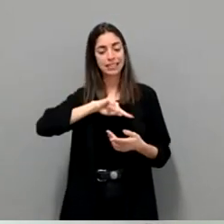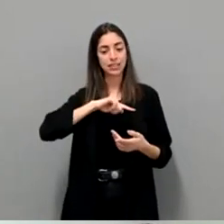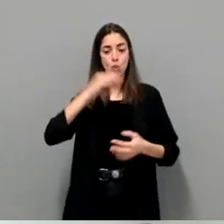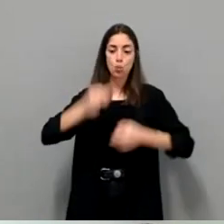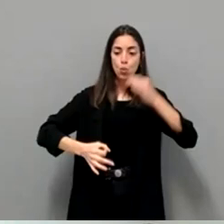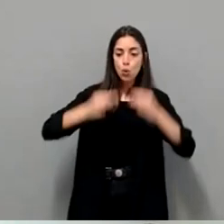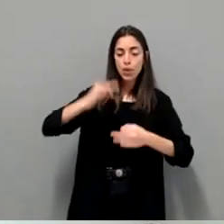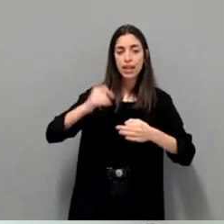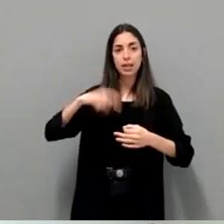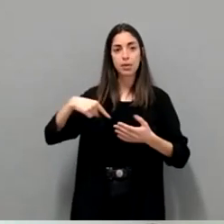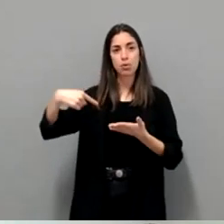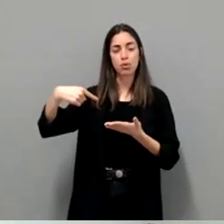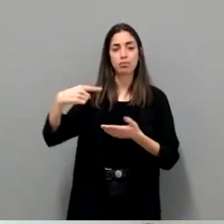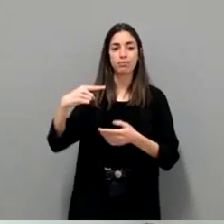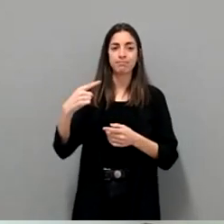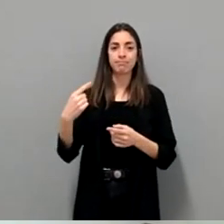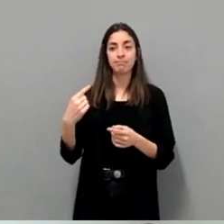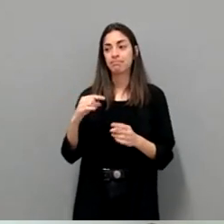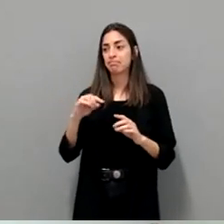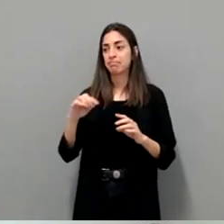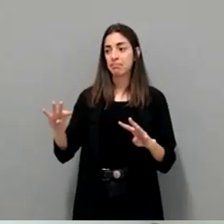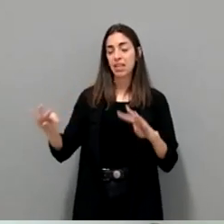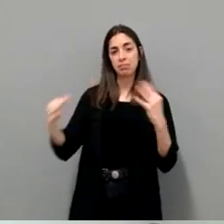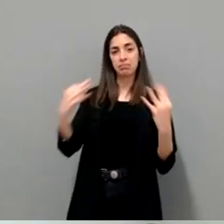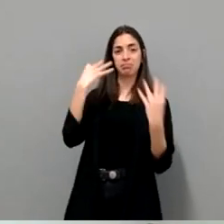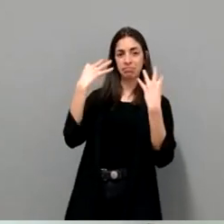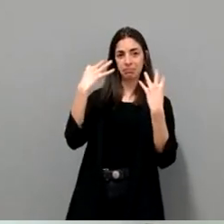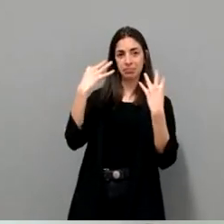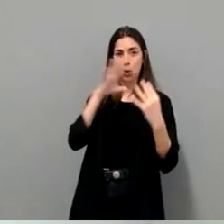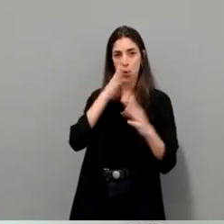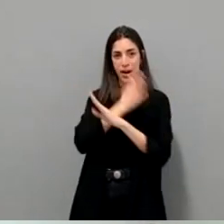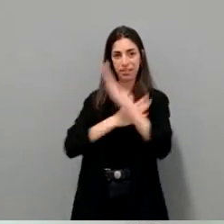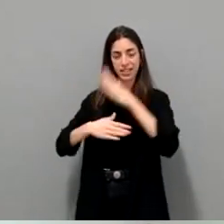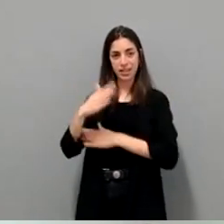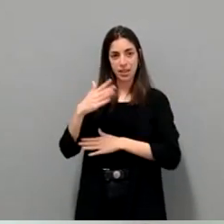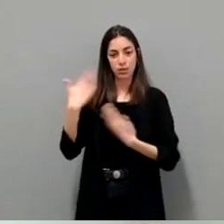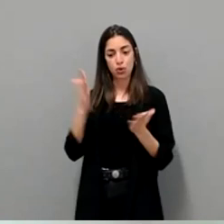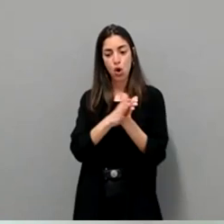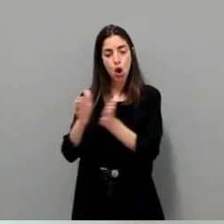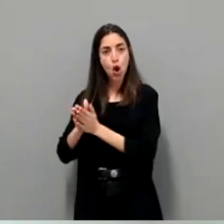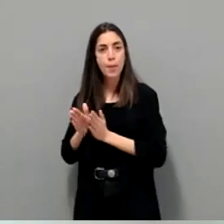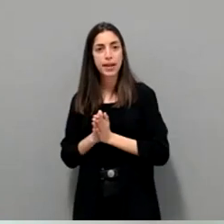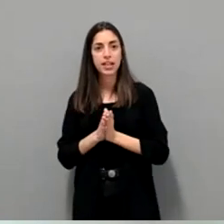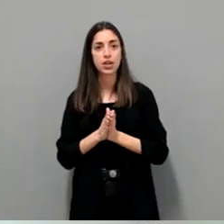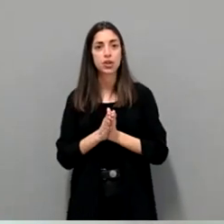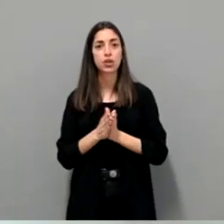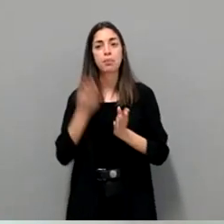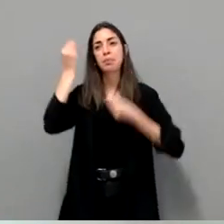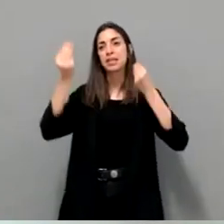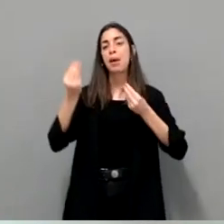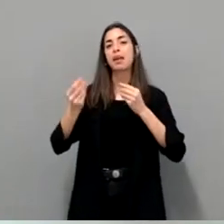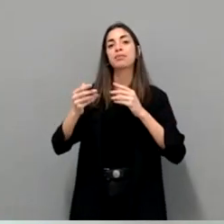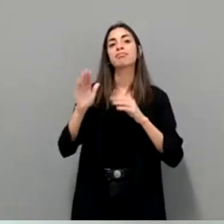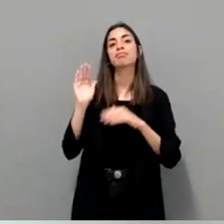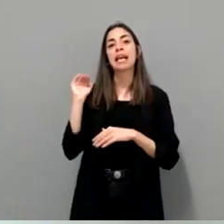señalada por mi discapacidad, porque los compañeros pensaban que la excursión no se llevaría a cabo por mi culpa.